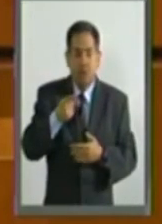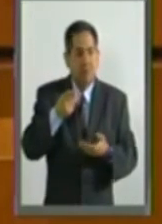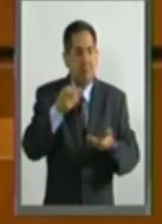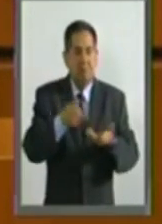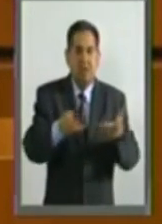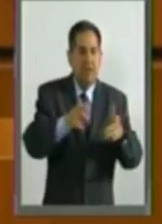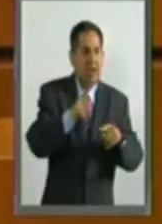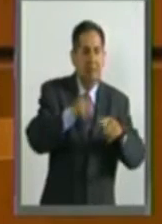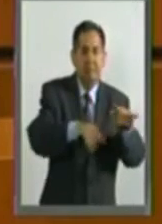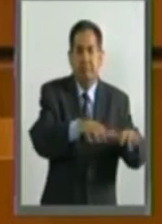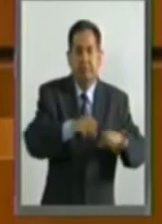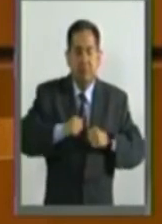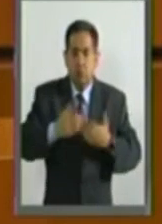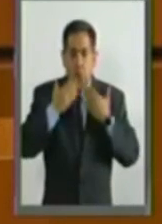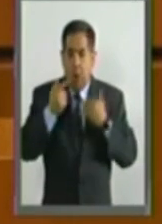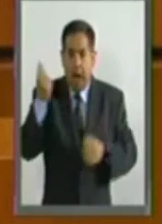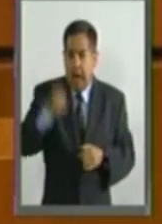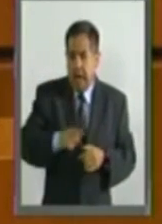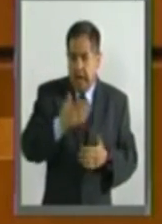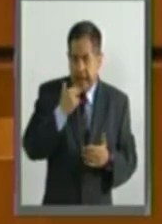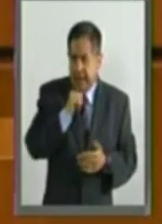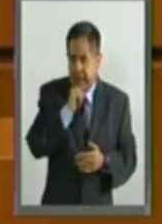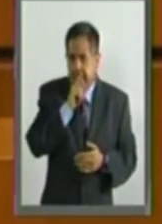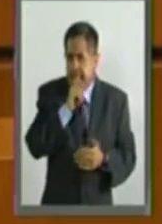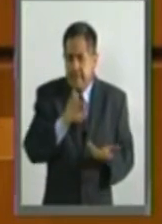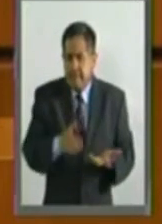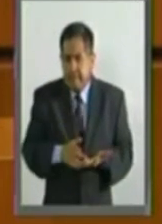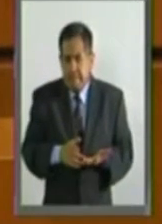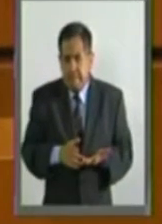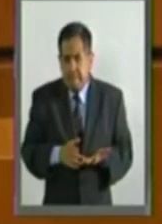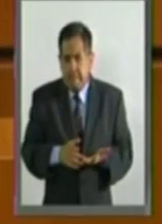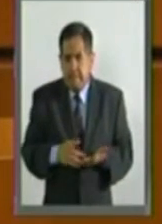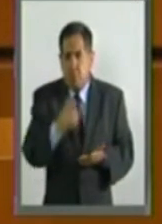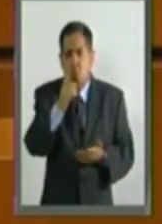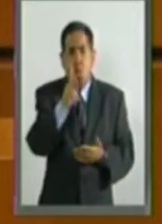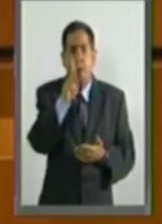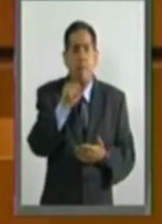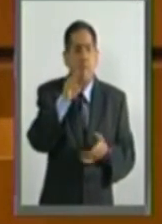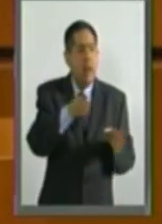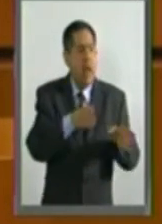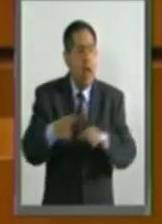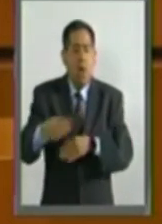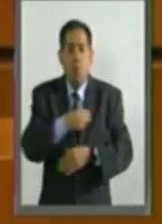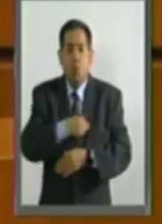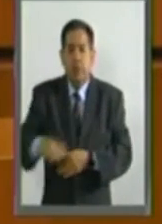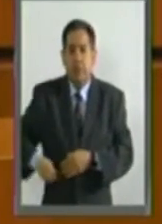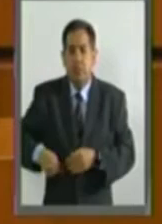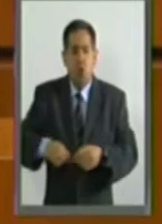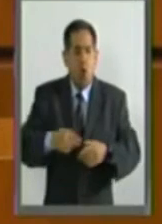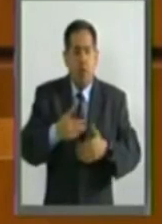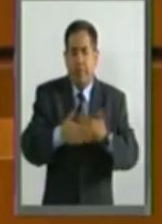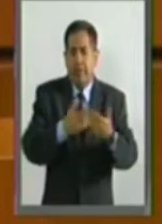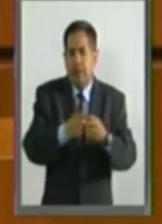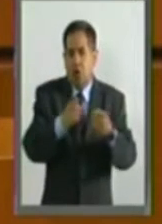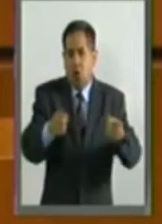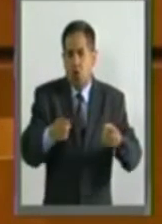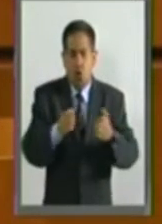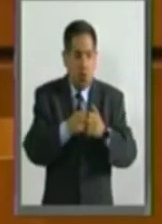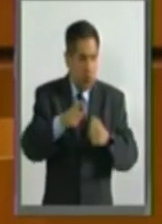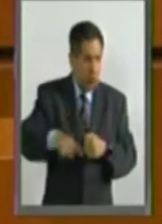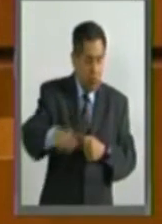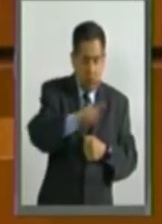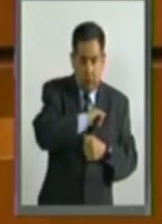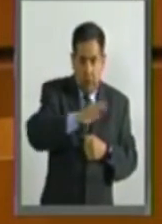expropiatorios, solo hay un plan municipal de desarrollo y a través de un acuerdo